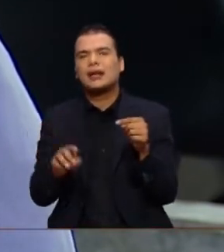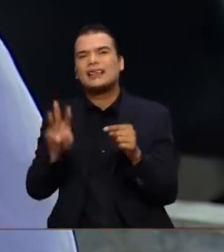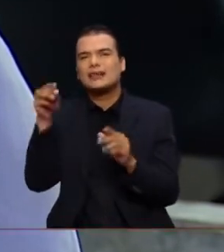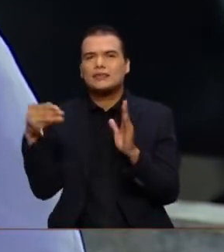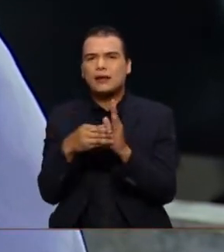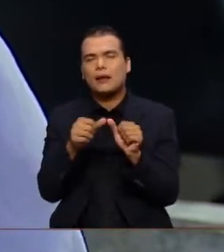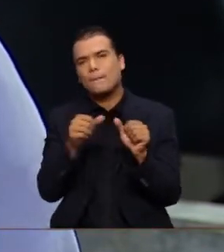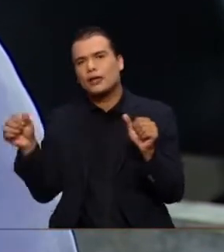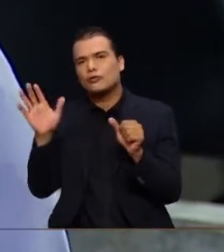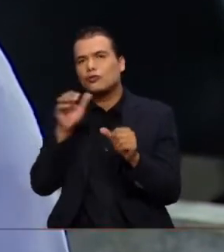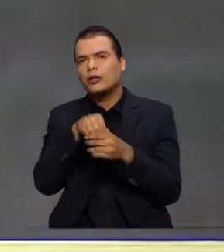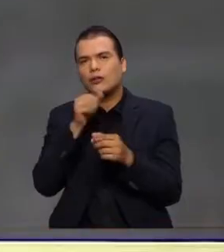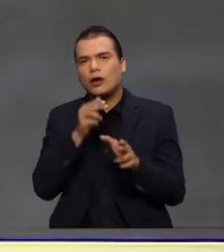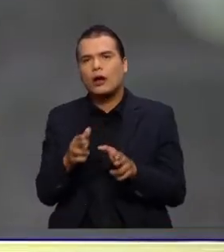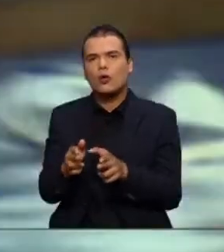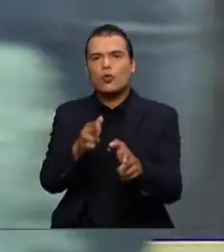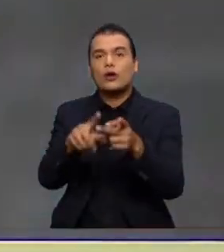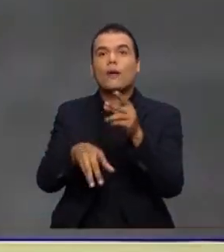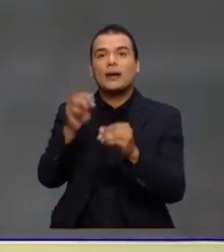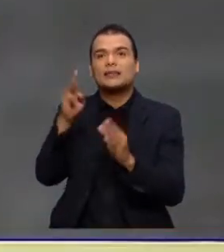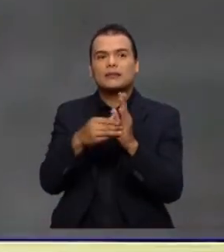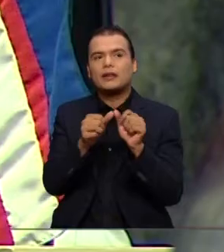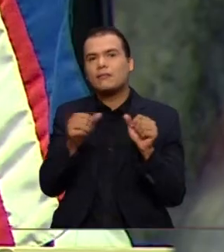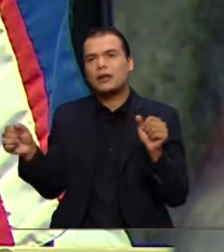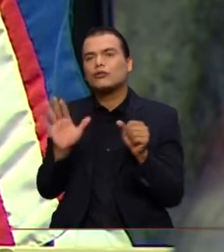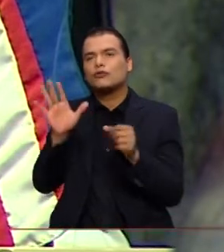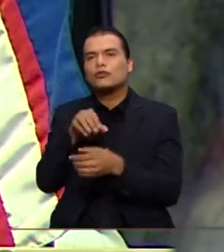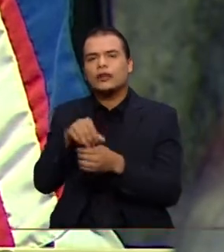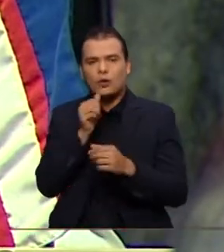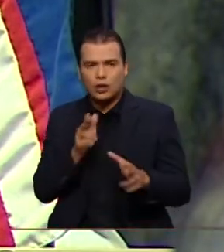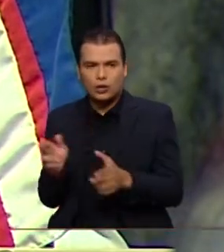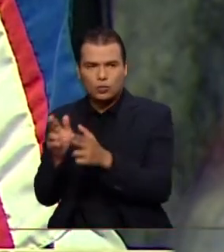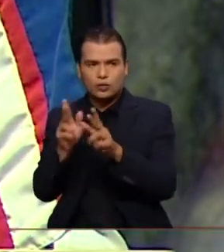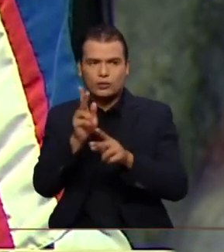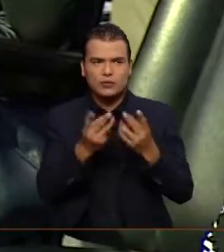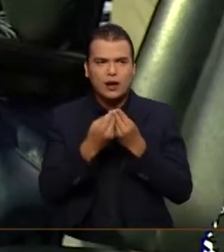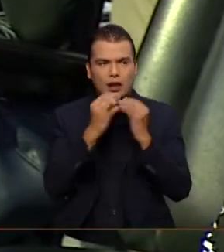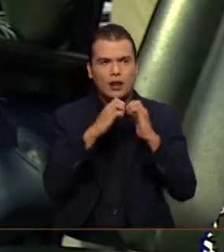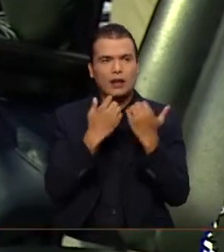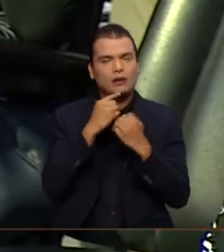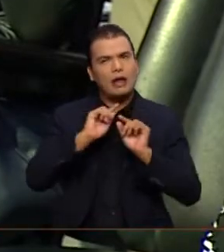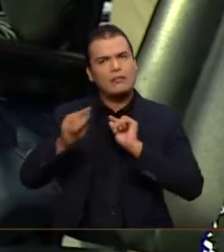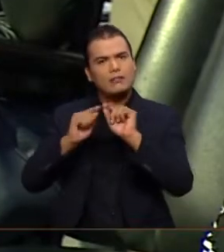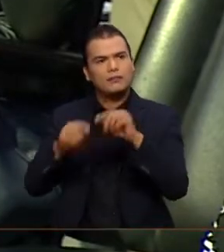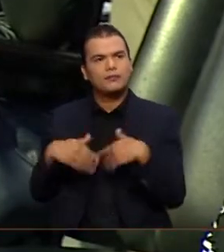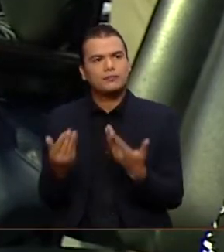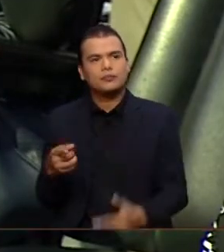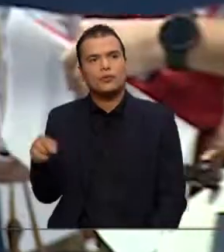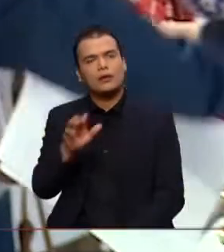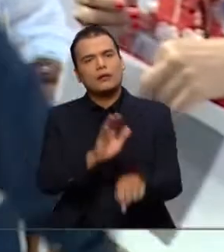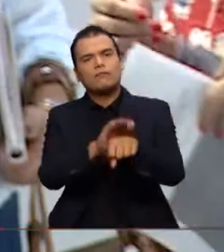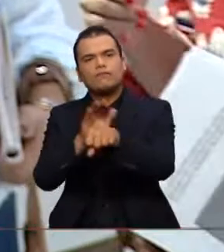y 3.000 metros lineales en ríos. Otra de las observaciones que hicieron los cabildantes estuvieron relacionadas con las alertas preventivas que